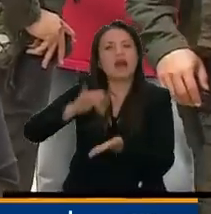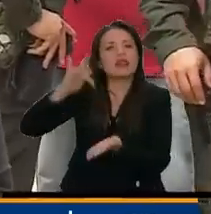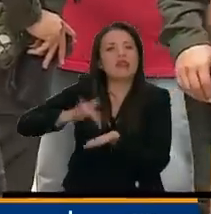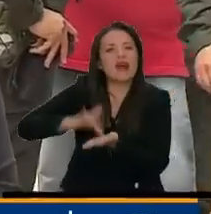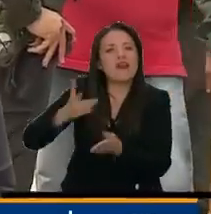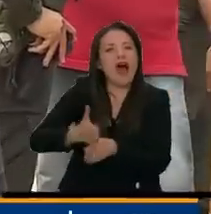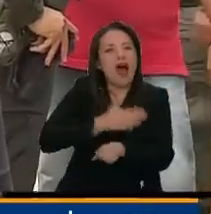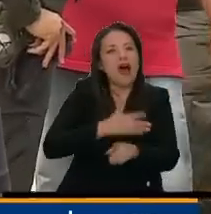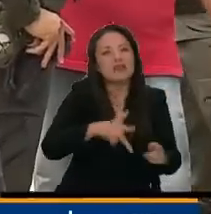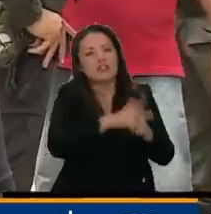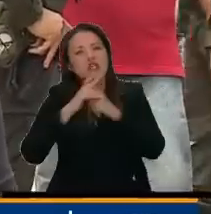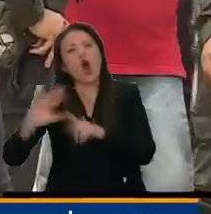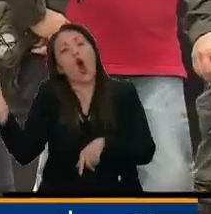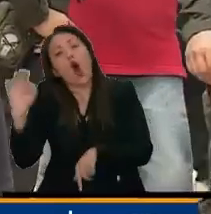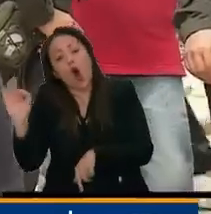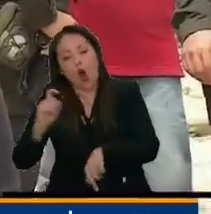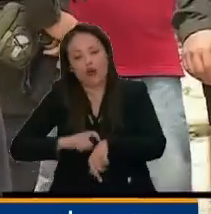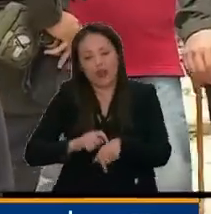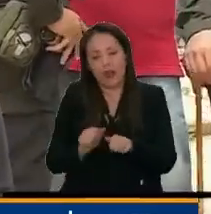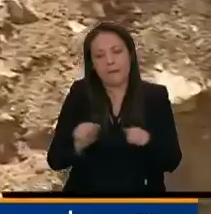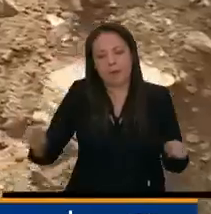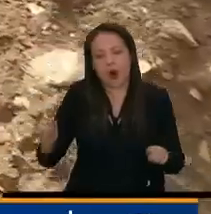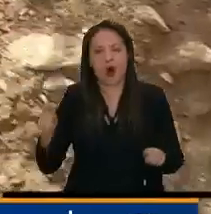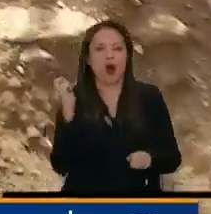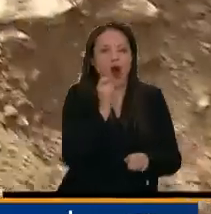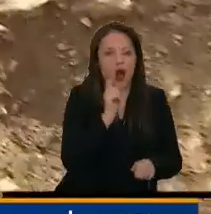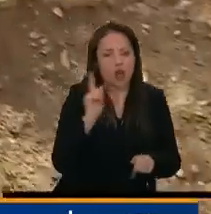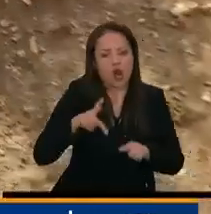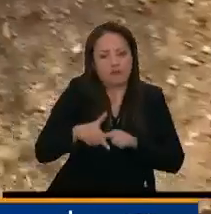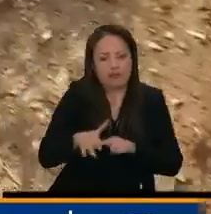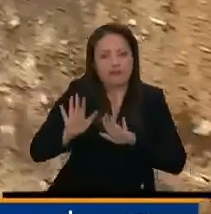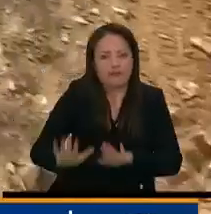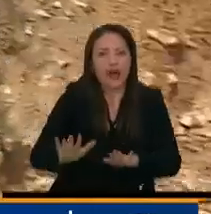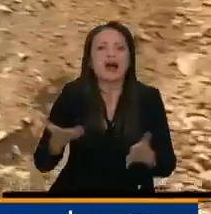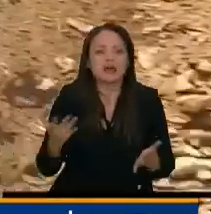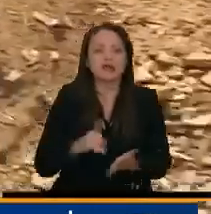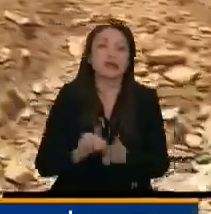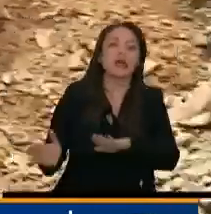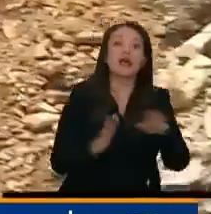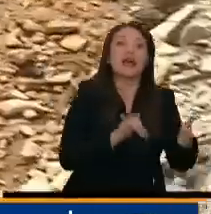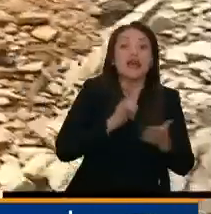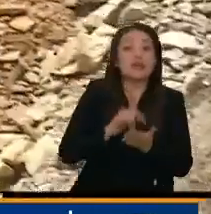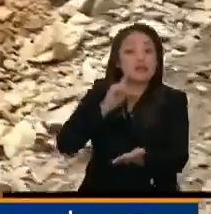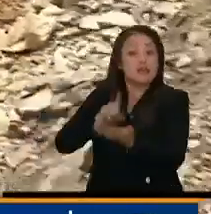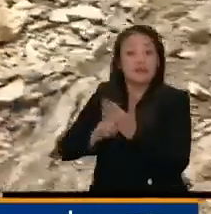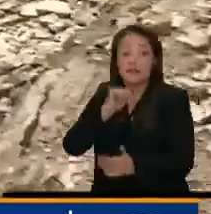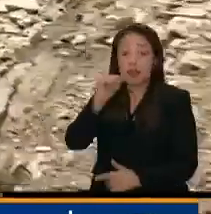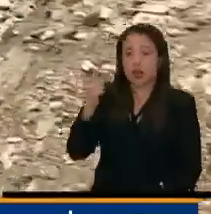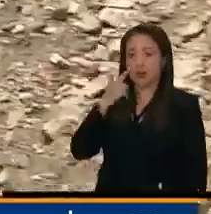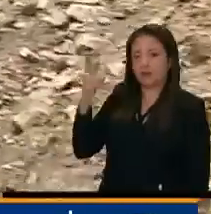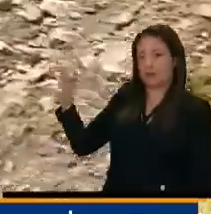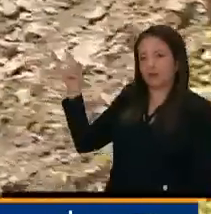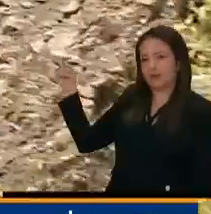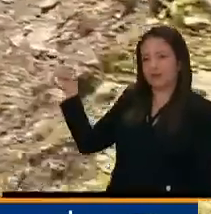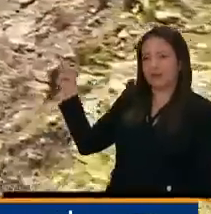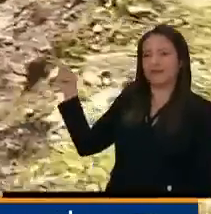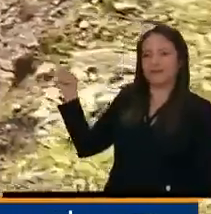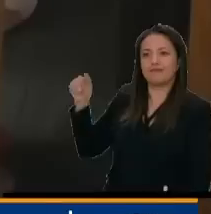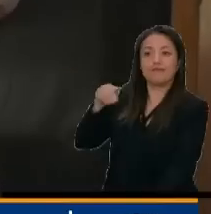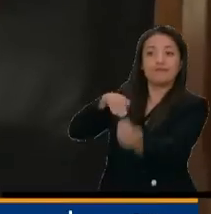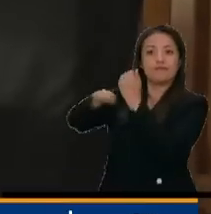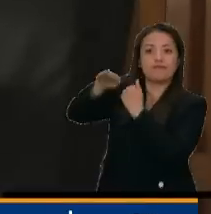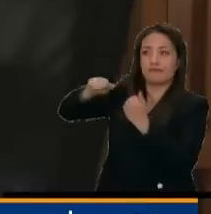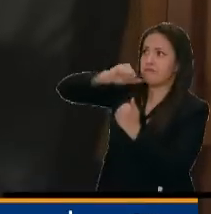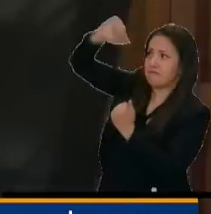que haya un periodo de gracia para el pago de estas deudas. La dimensión de la emergencia se refleja en estas imágenes, una vía totalmente